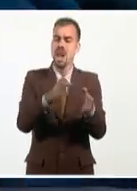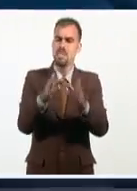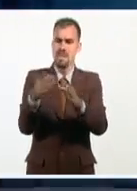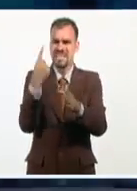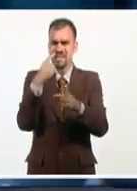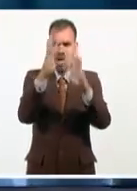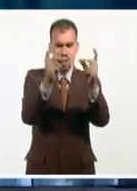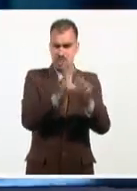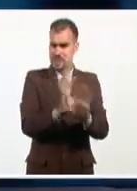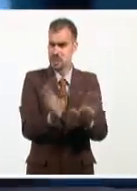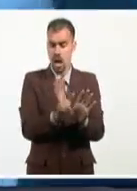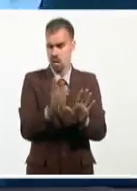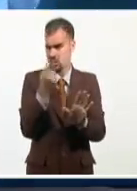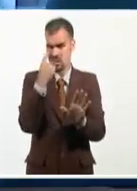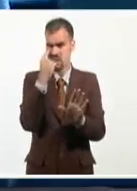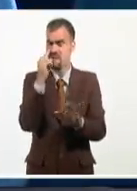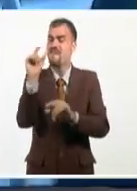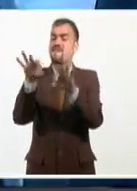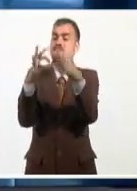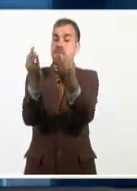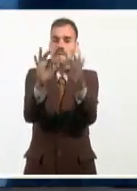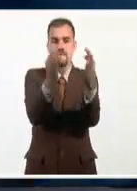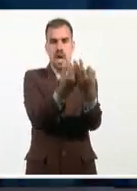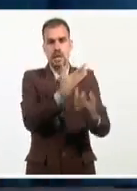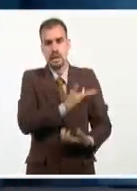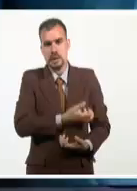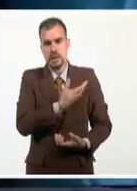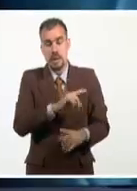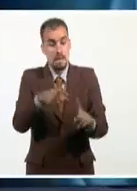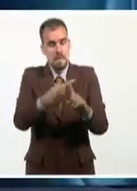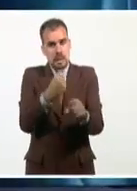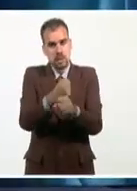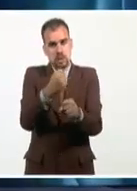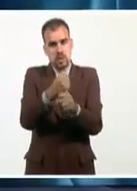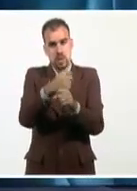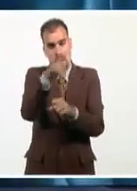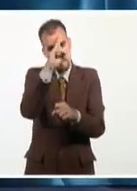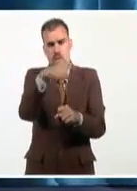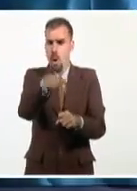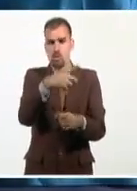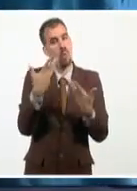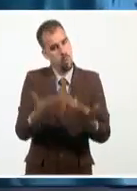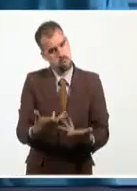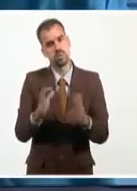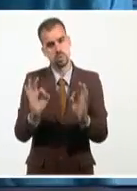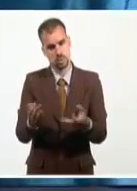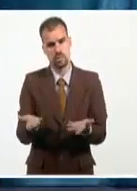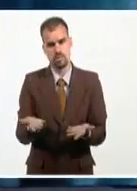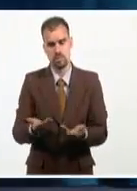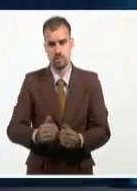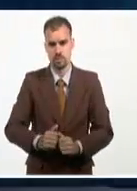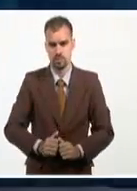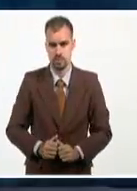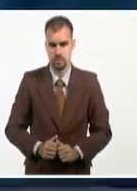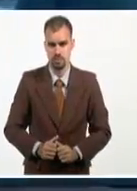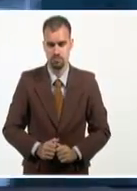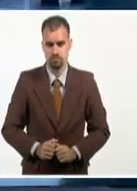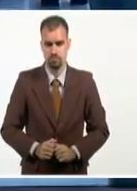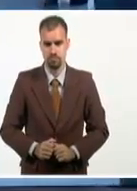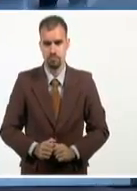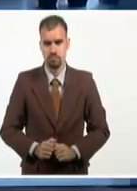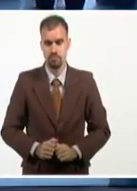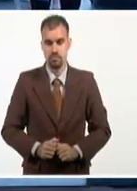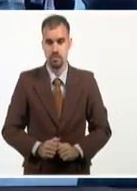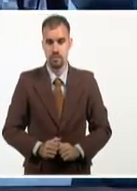sufrimiento de cientos de familias y la atención de profesionales de la salud que también se agotan. Y para llegar a esa salvación que todos deseamos, hablo